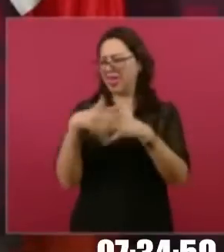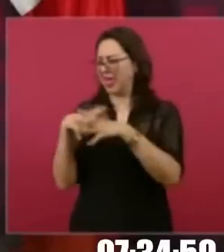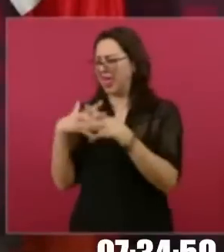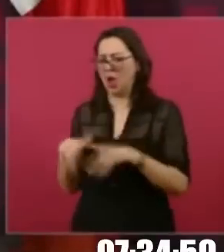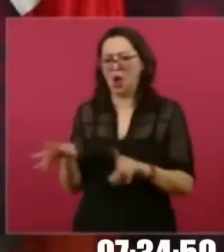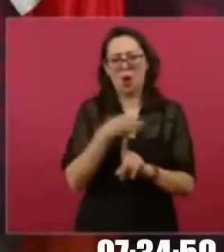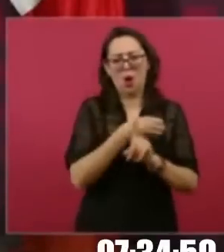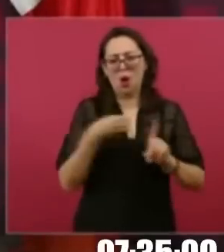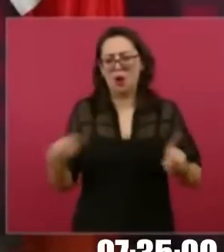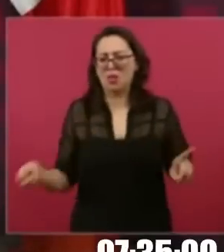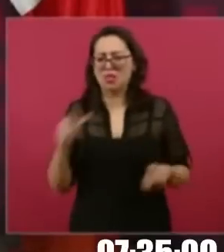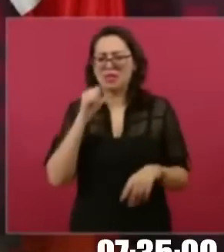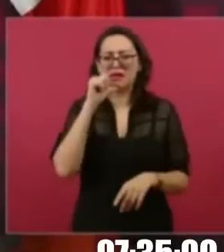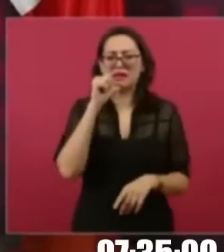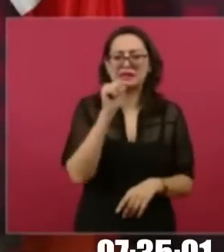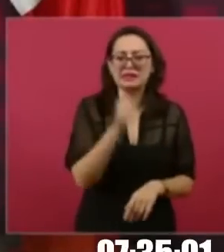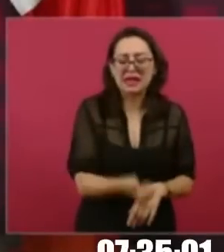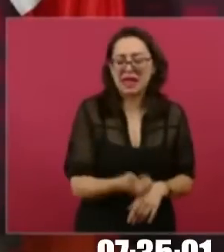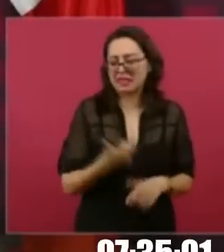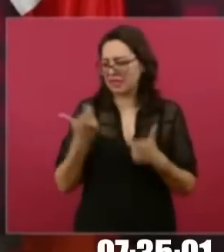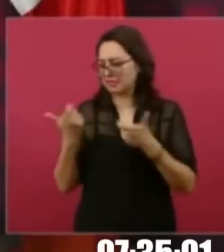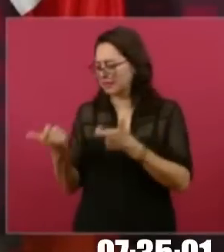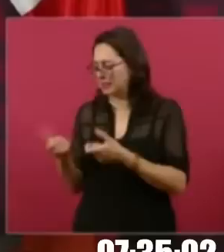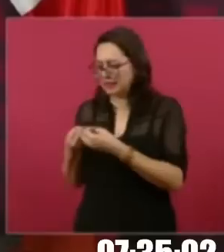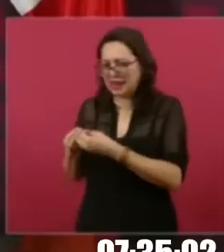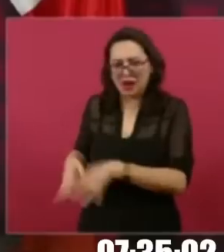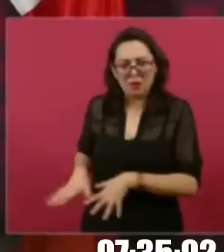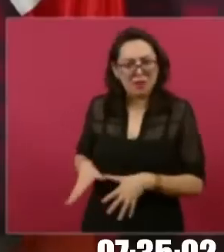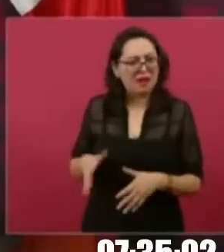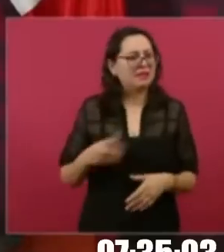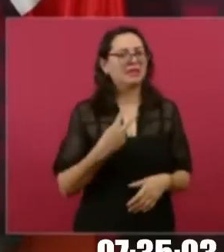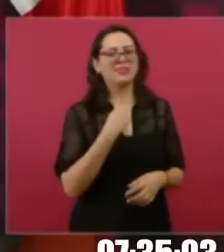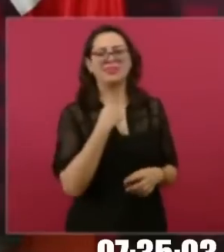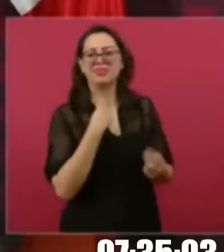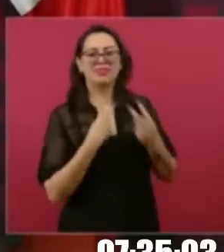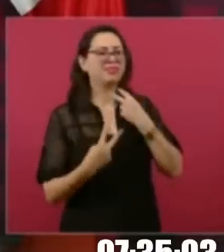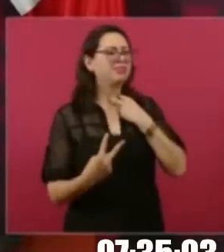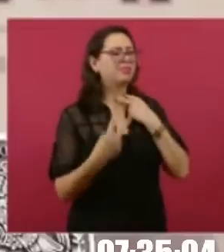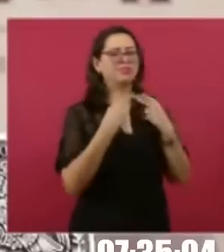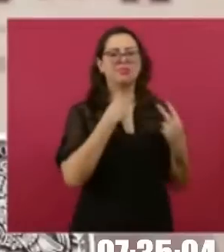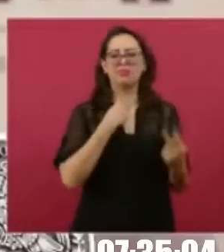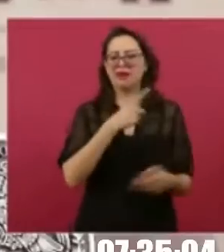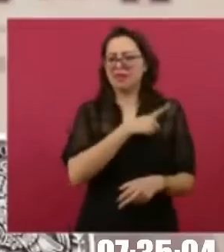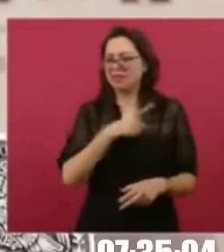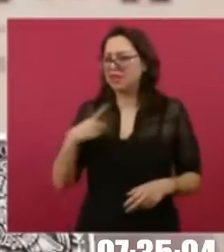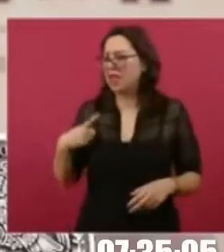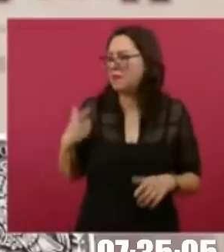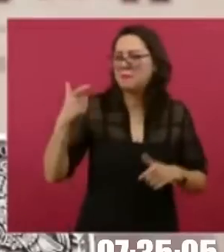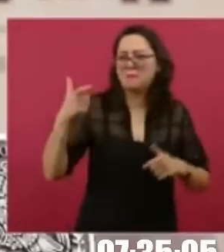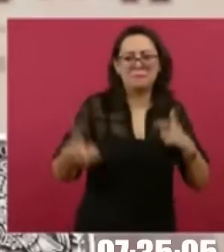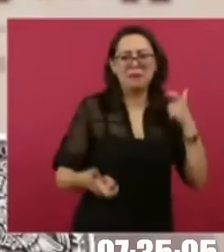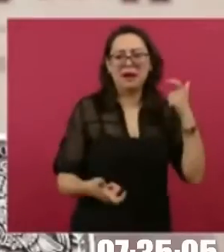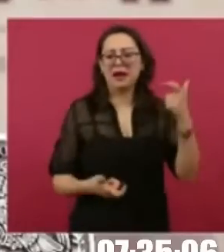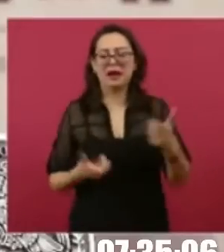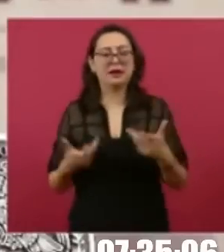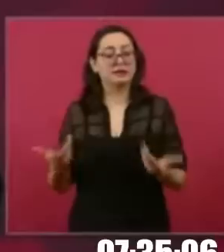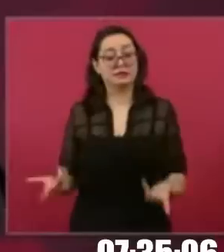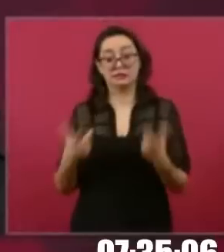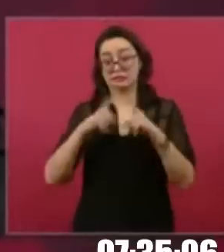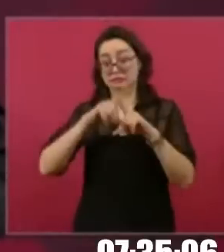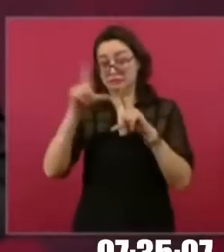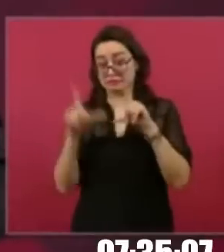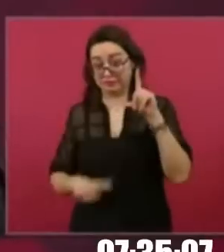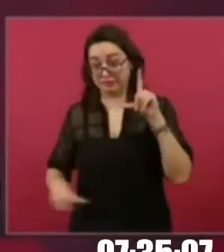contener pasivos económicos deudas económicas enormes que si juntamos las de todos los estados